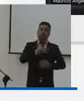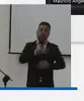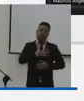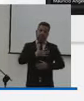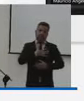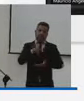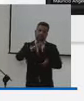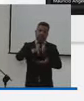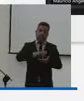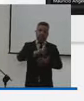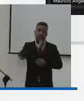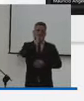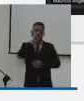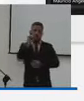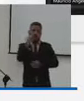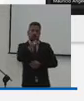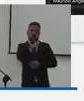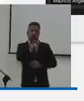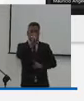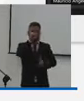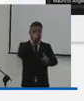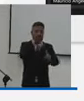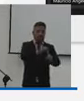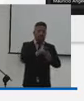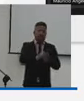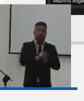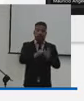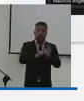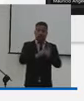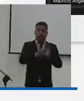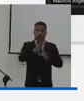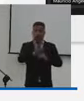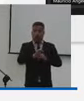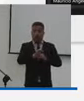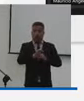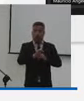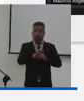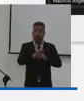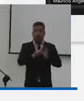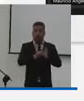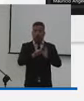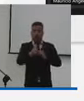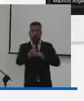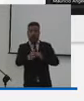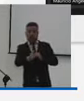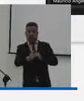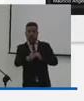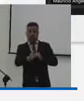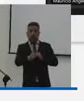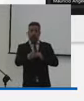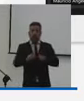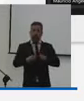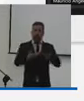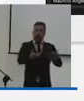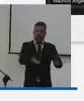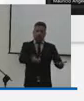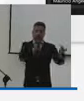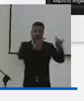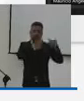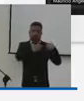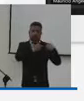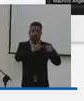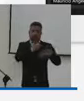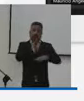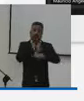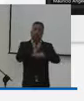esta oportunidad la pregunta directa es que entre los artículos noveno y décimo le otorgaron funciones